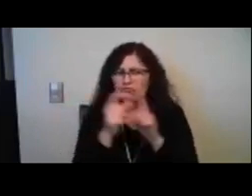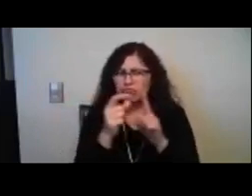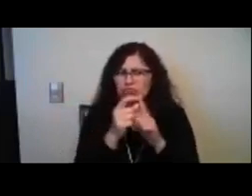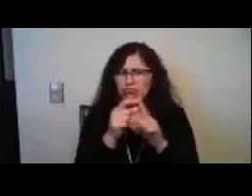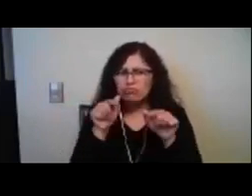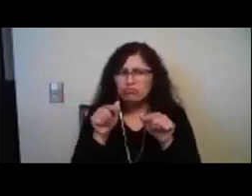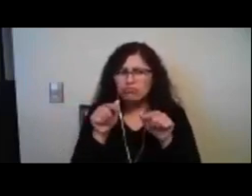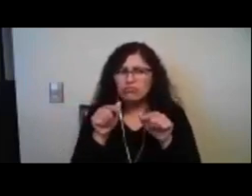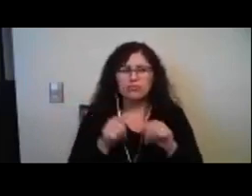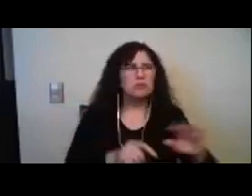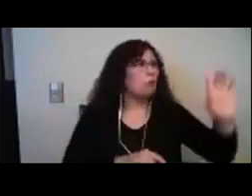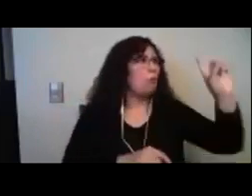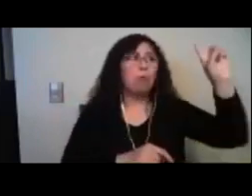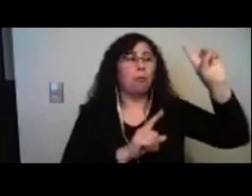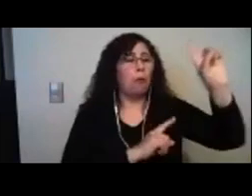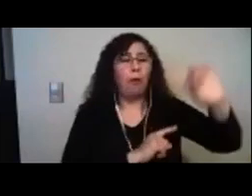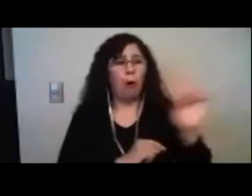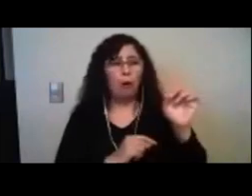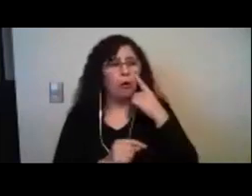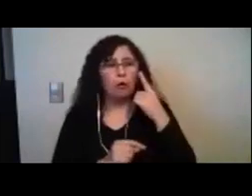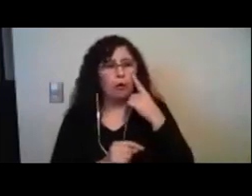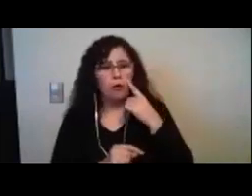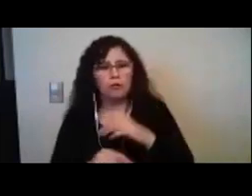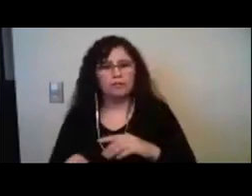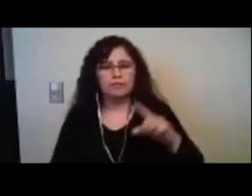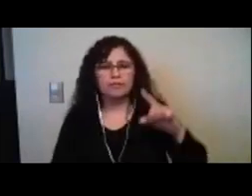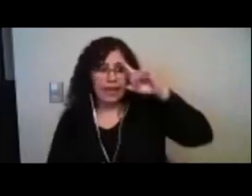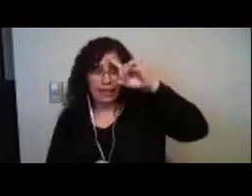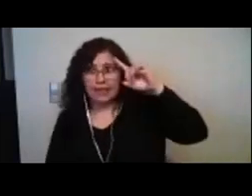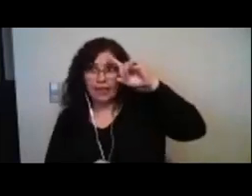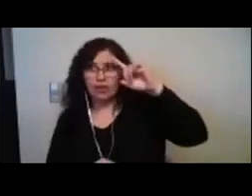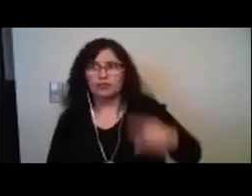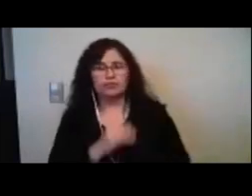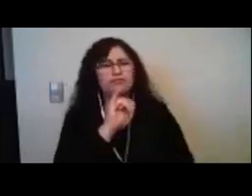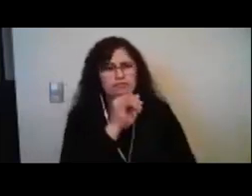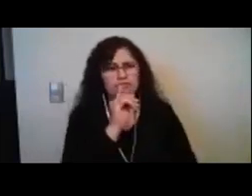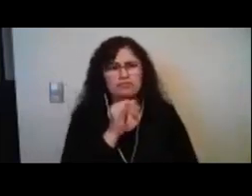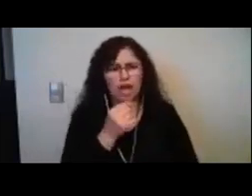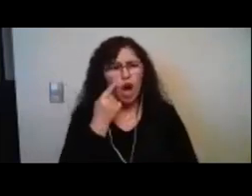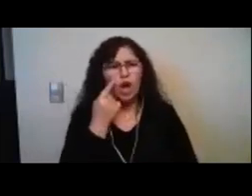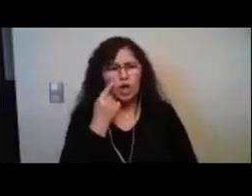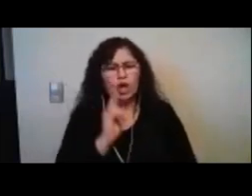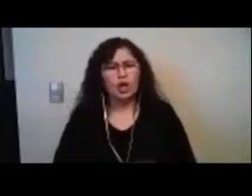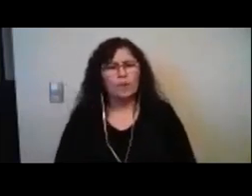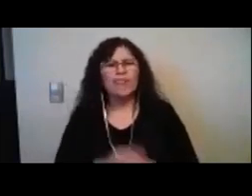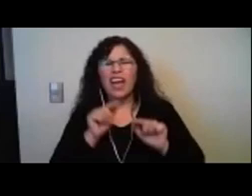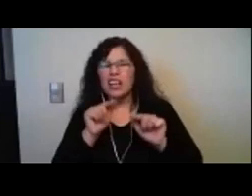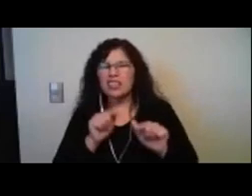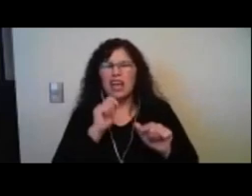Por lo menos yo no. ¿Alguien ha Profe, escuchado? sí, ¿Sí? o sea, esa es la que tiene que ver